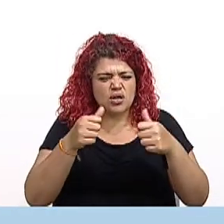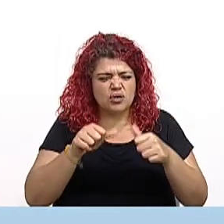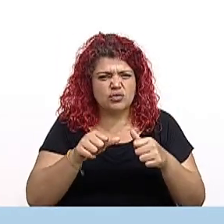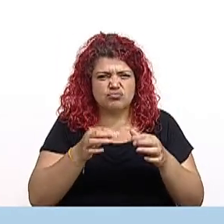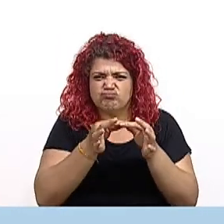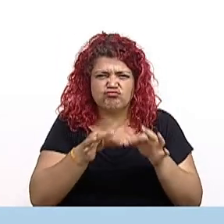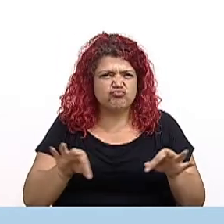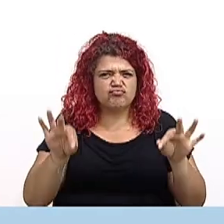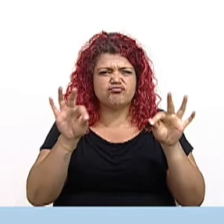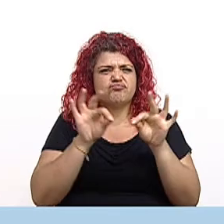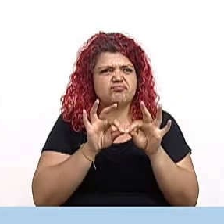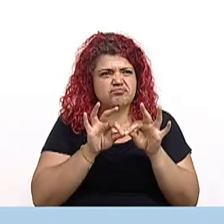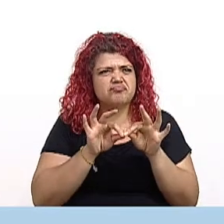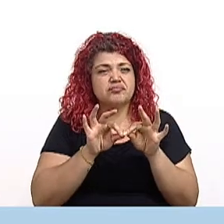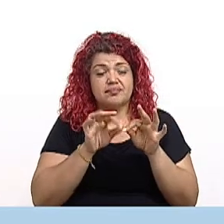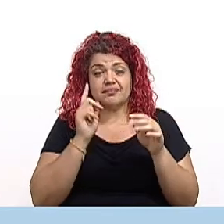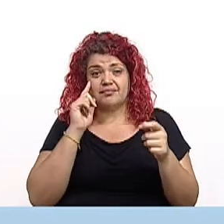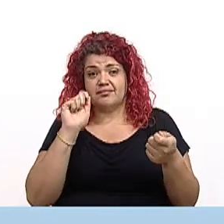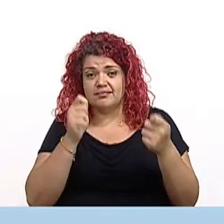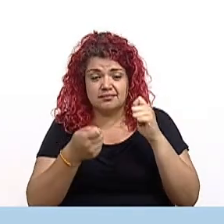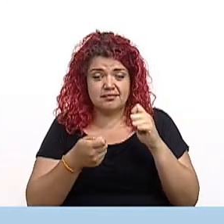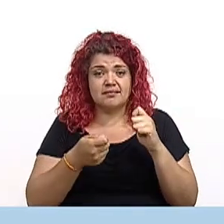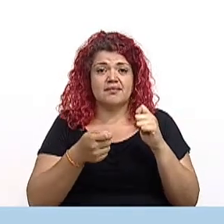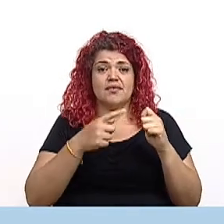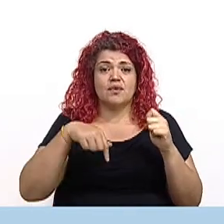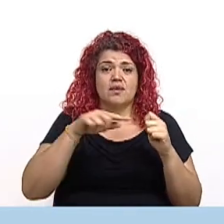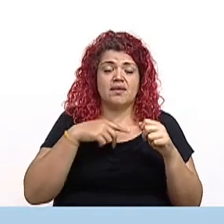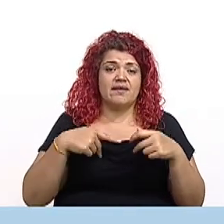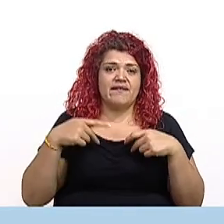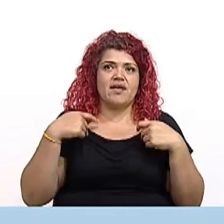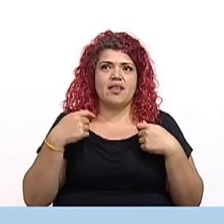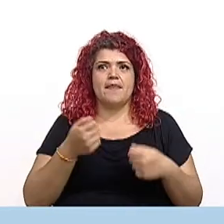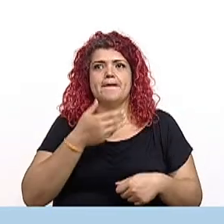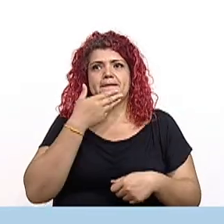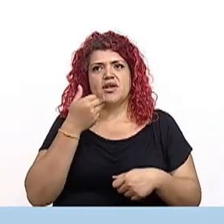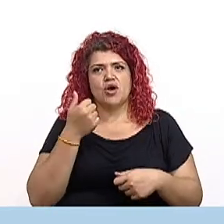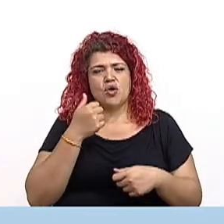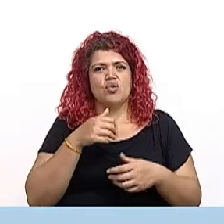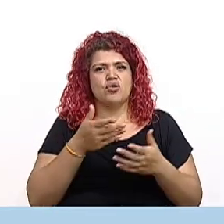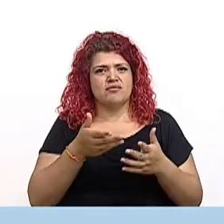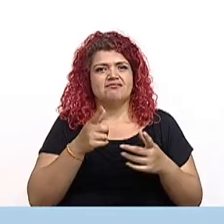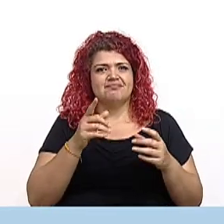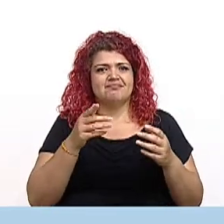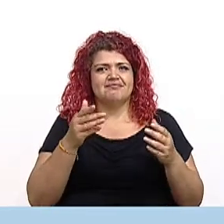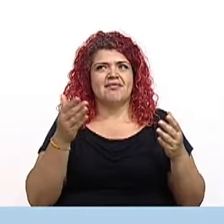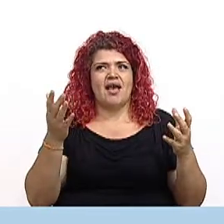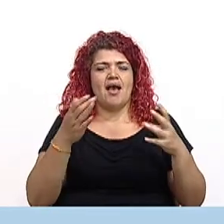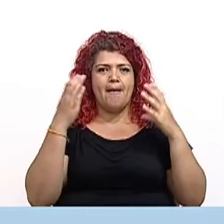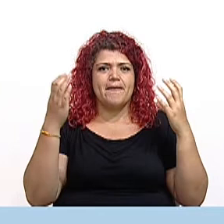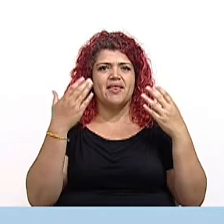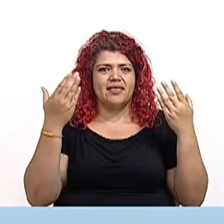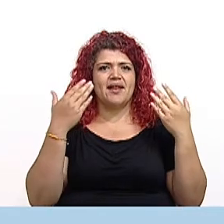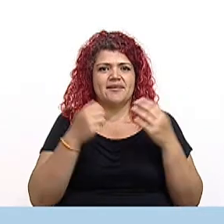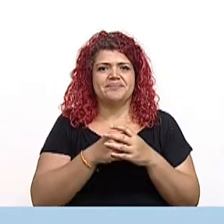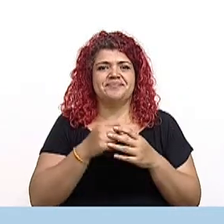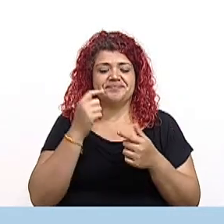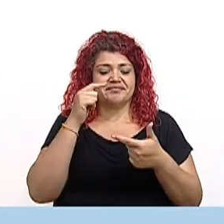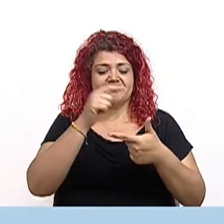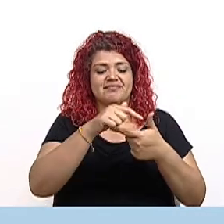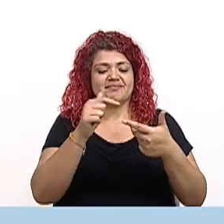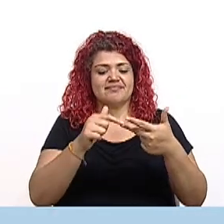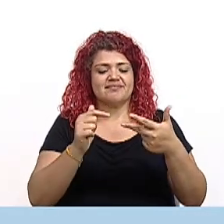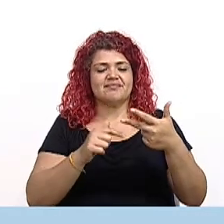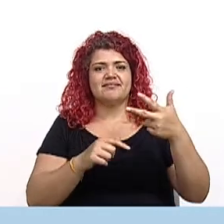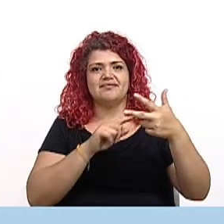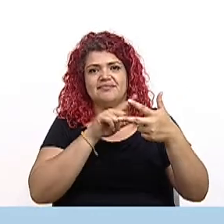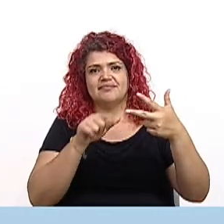que han venido a lograr cambios en nuestra vida, mejoras en cuestiones ambientales. Hay tres ejes fundamentales en